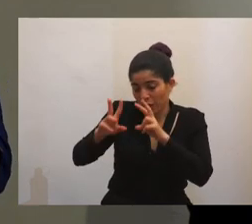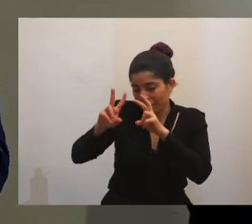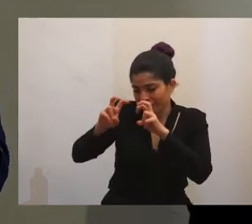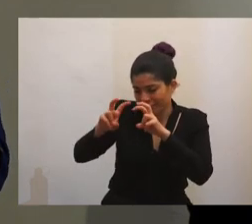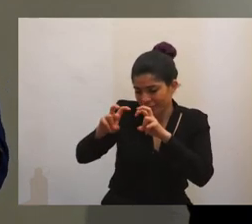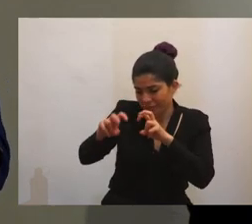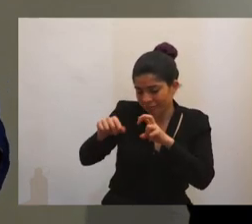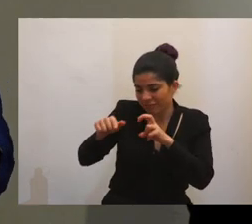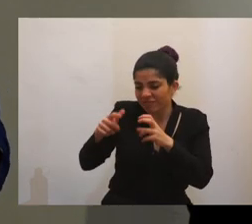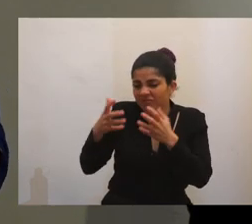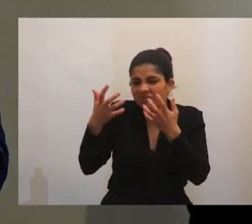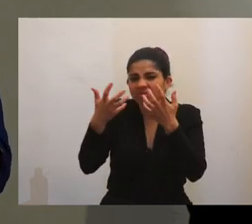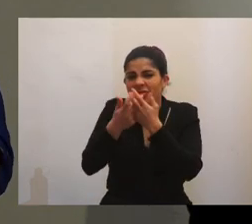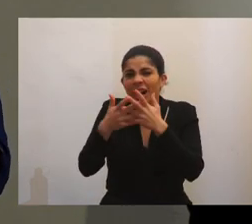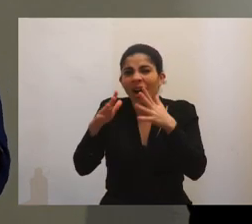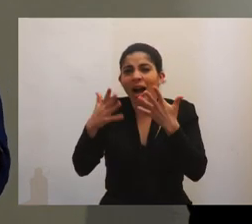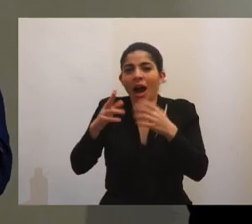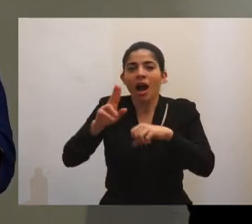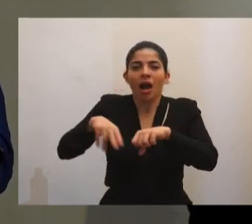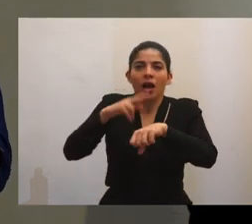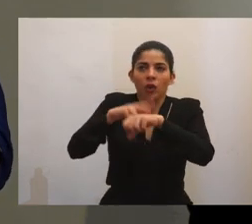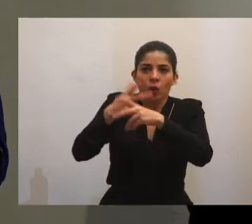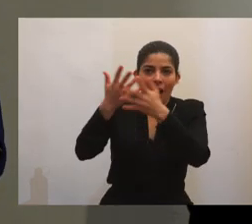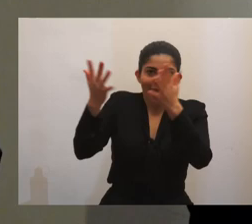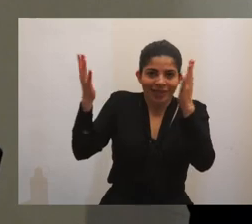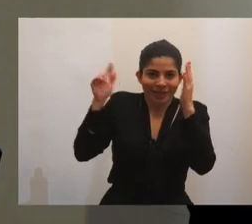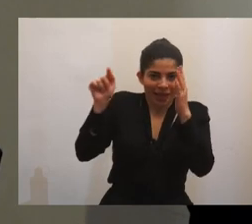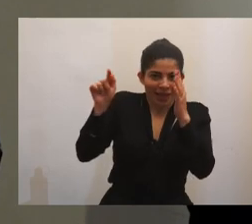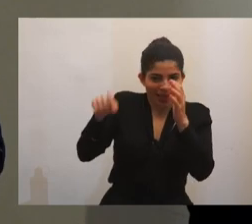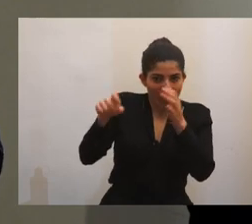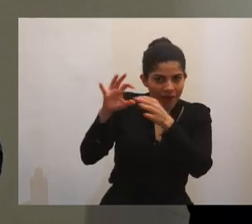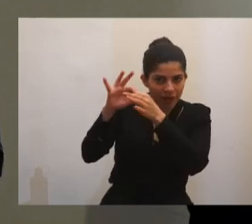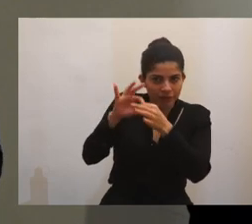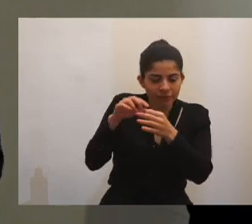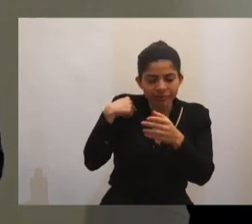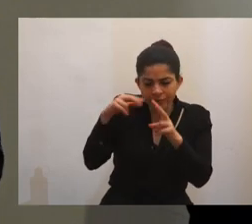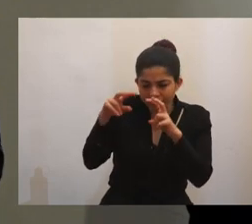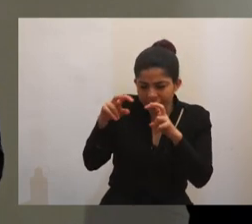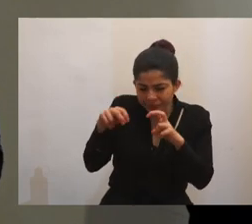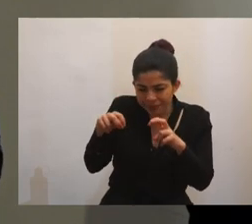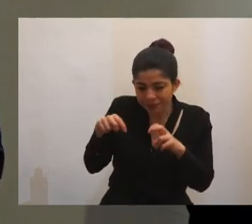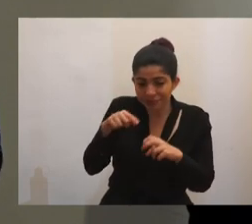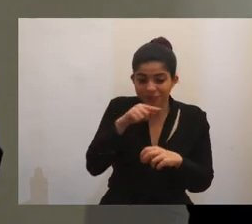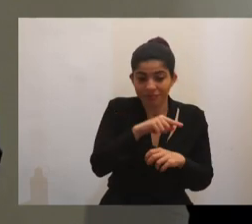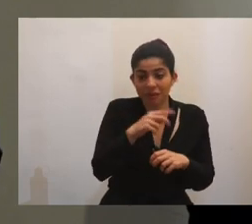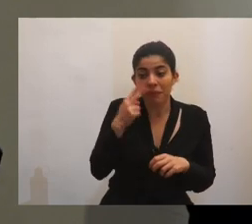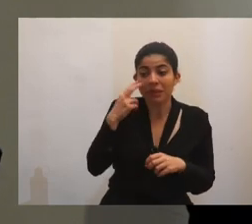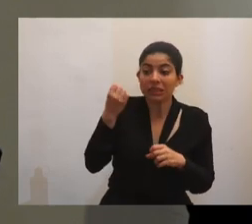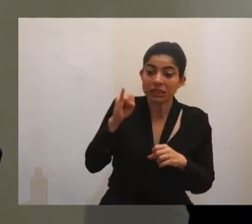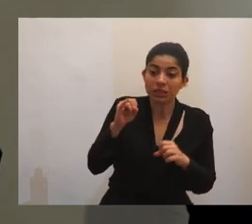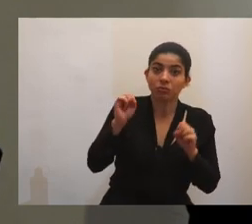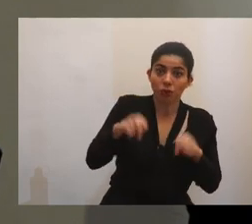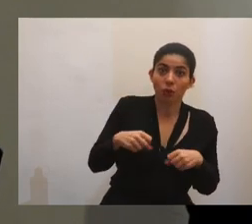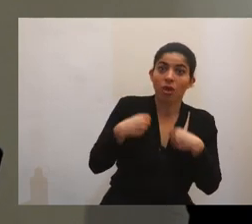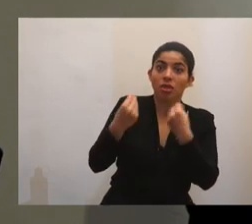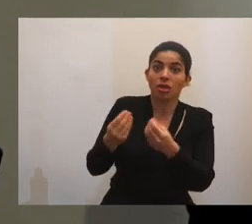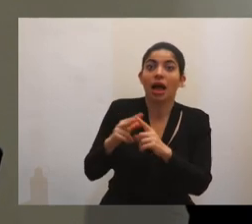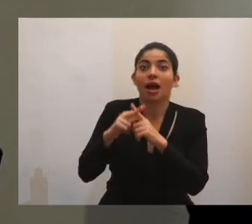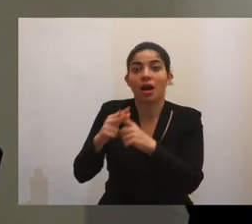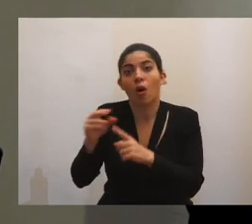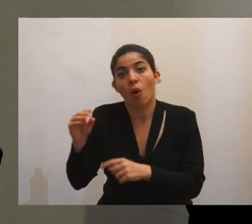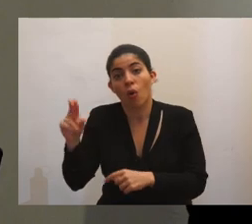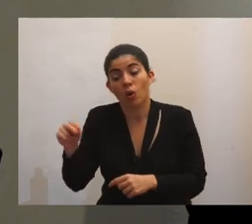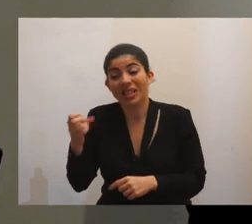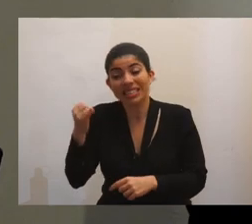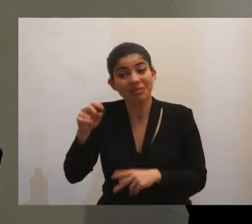en la naturaleza que estaría sometiendo a valoración, entonces si puede acceder a este crédito y usted no tiene una